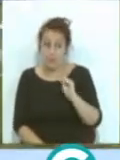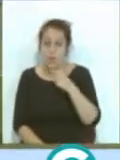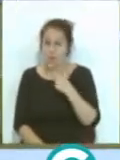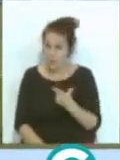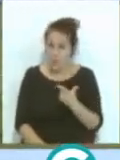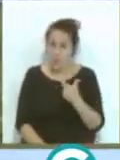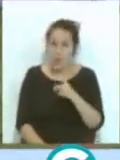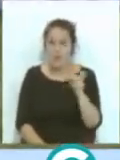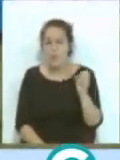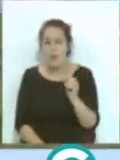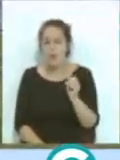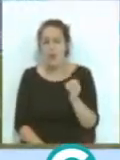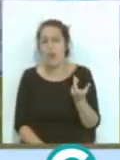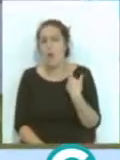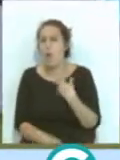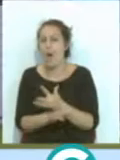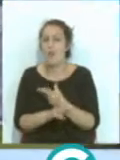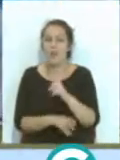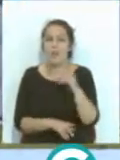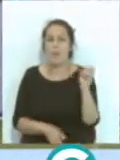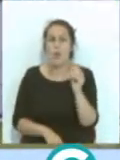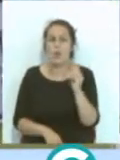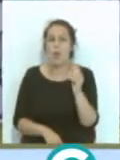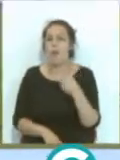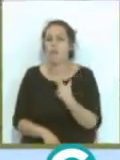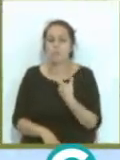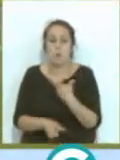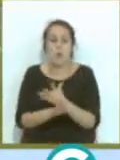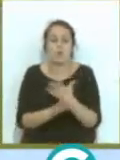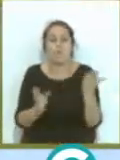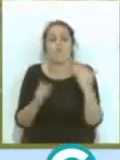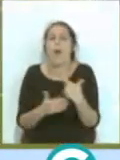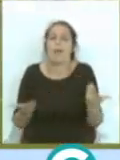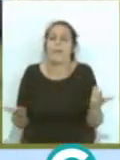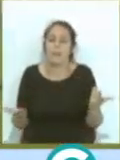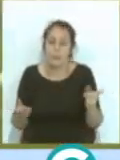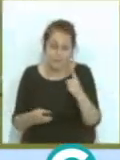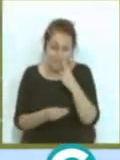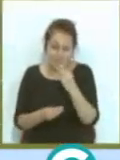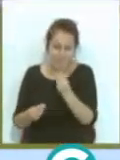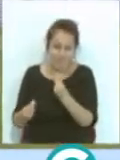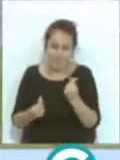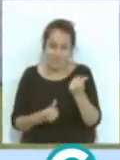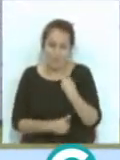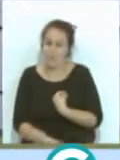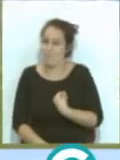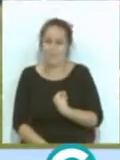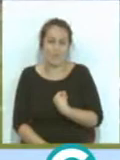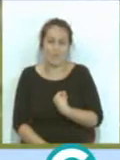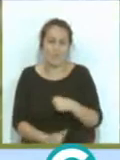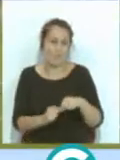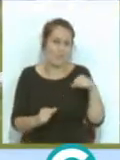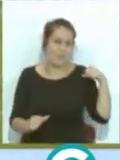bueno, 100%, nunca hay un jugador que está a 100%, pero bueno, la sensación de Eden no es la misma